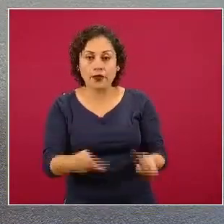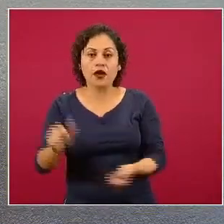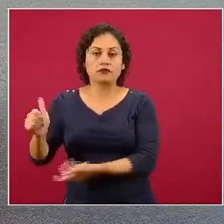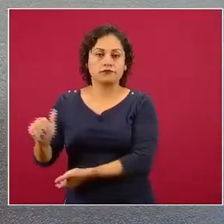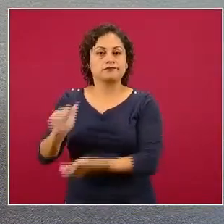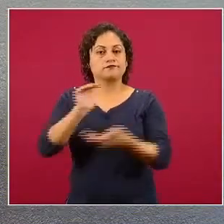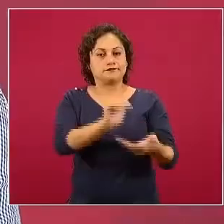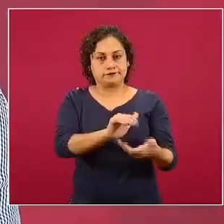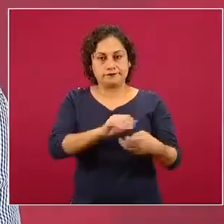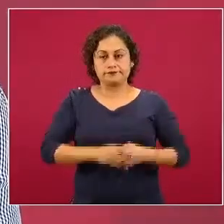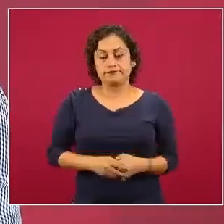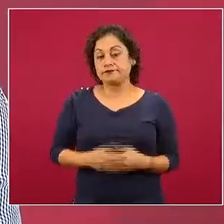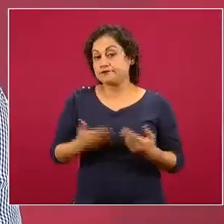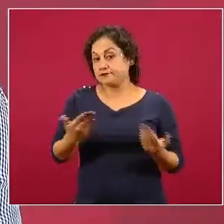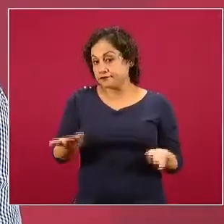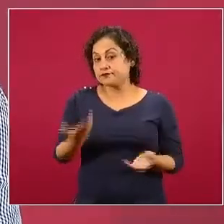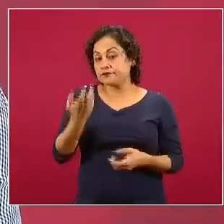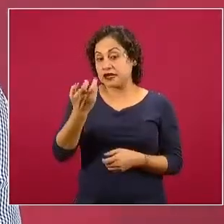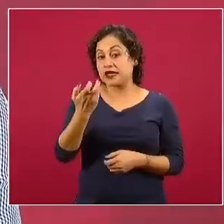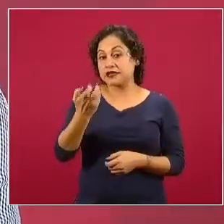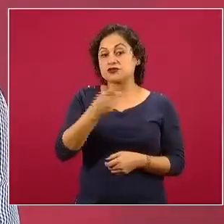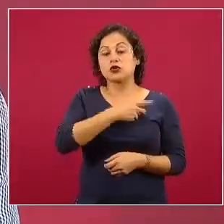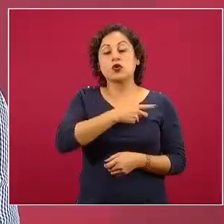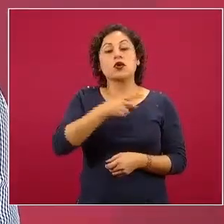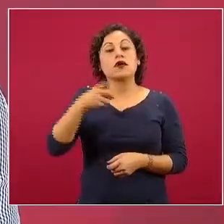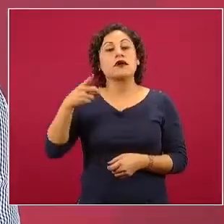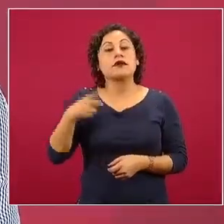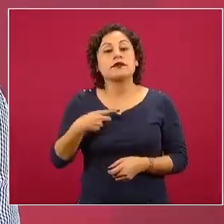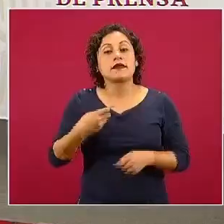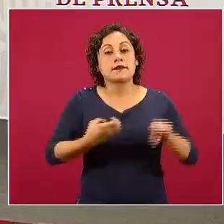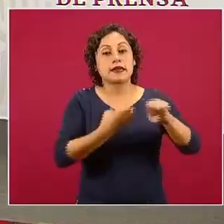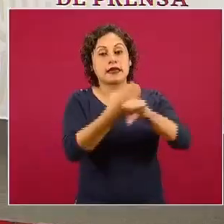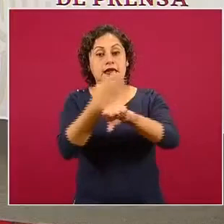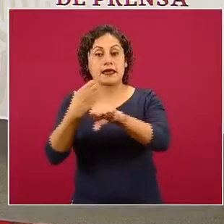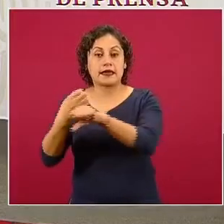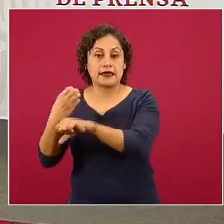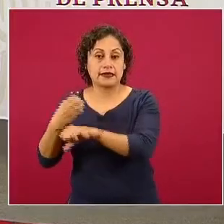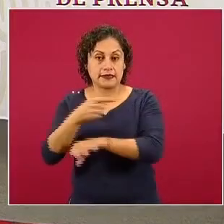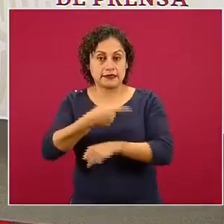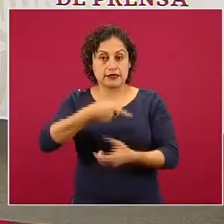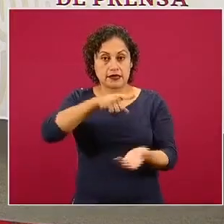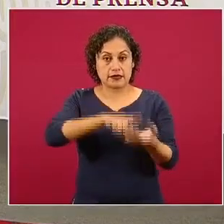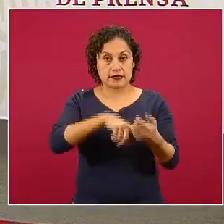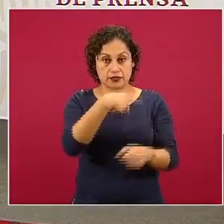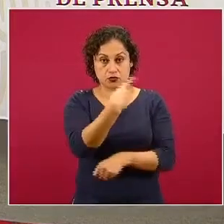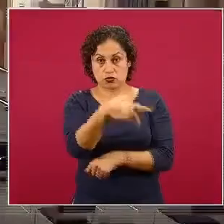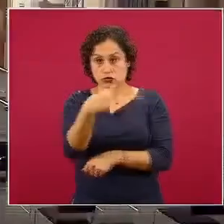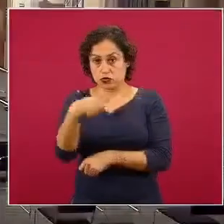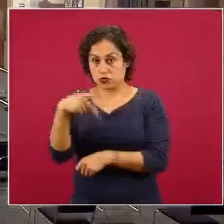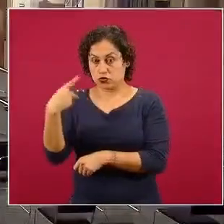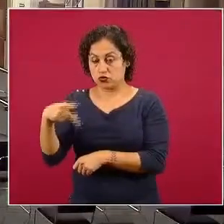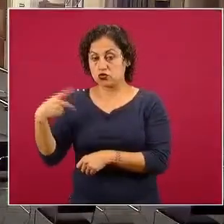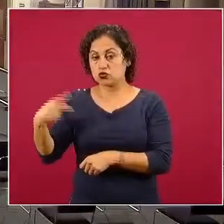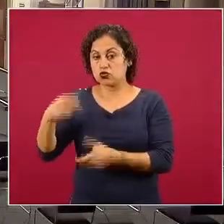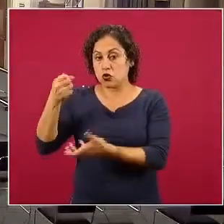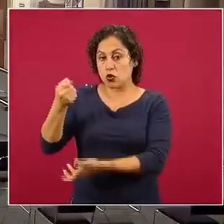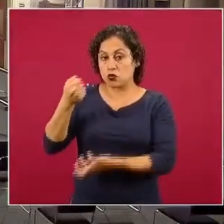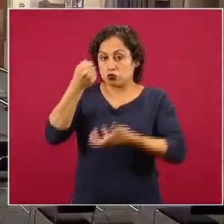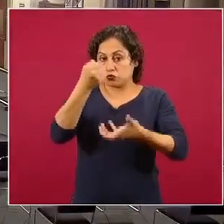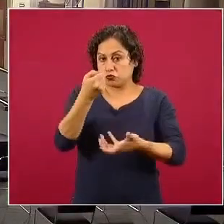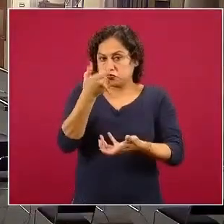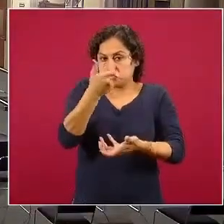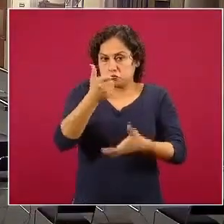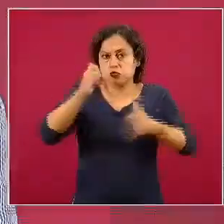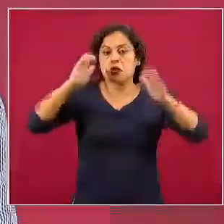dejará de lado que cada una de las entidades federativas en base a recursos propios en un momento puedan